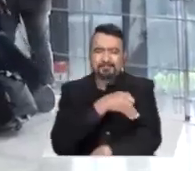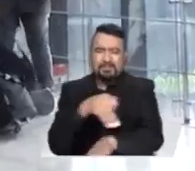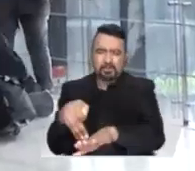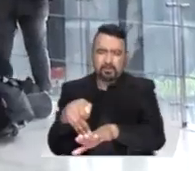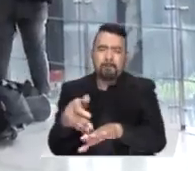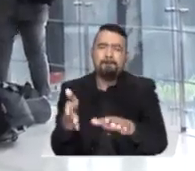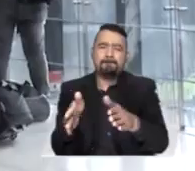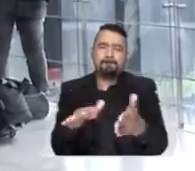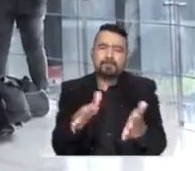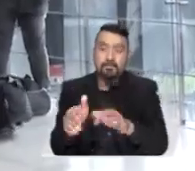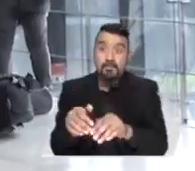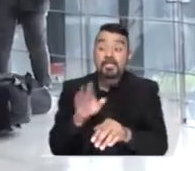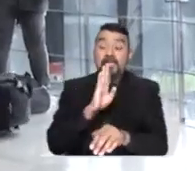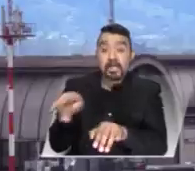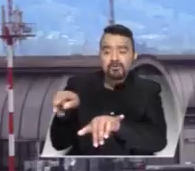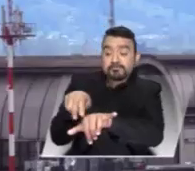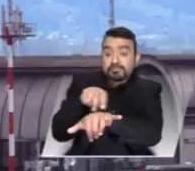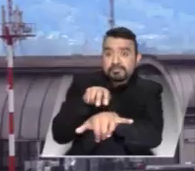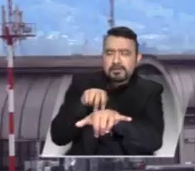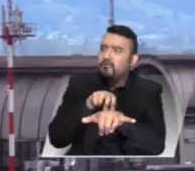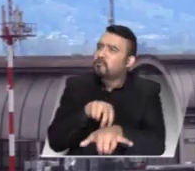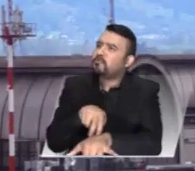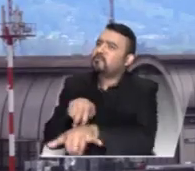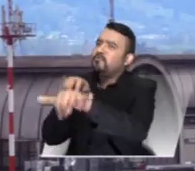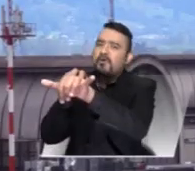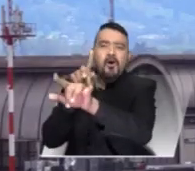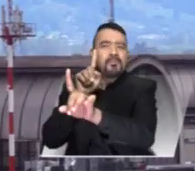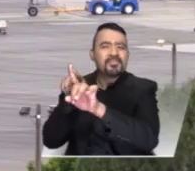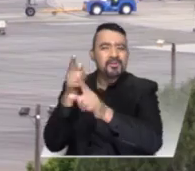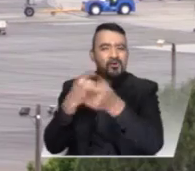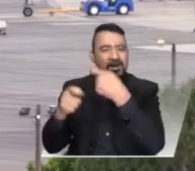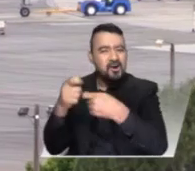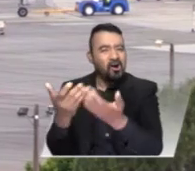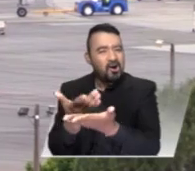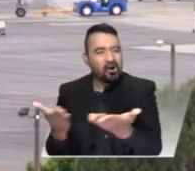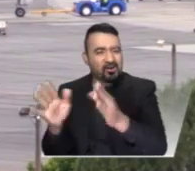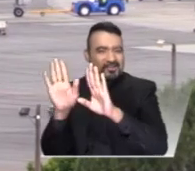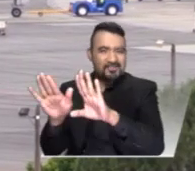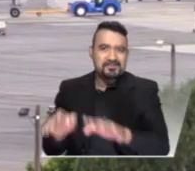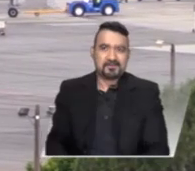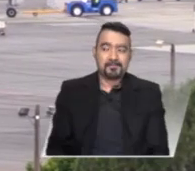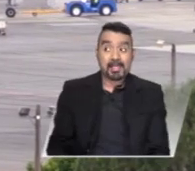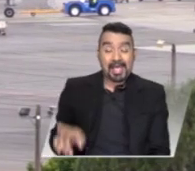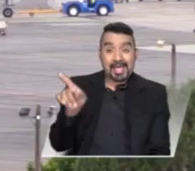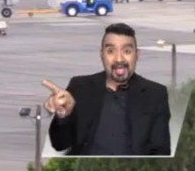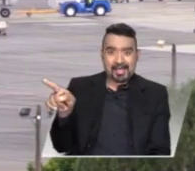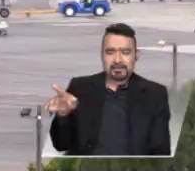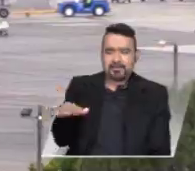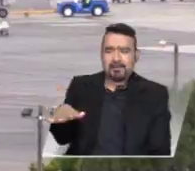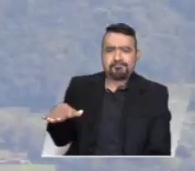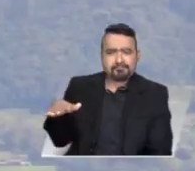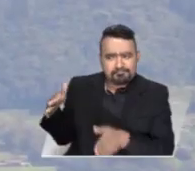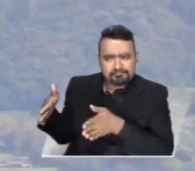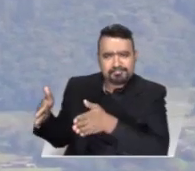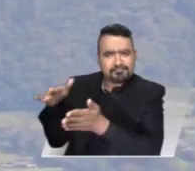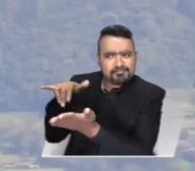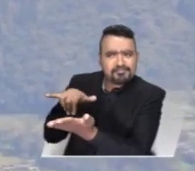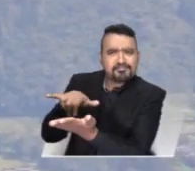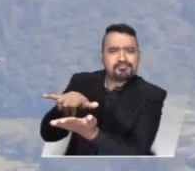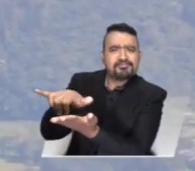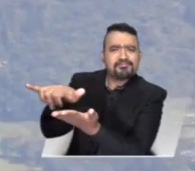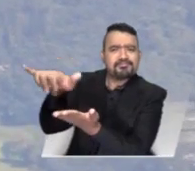a nuevos sectores económicos. Por eso, el José María Córdoba se remolca hacia una región aeroportuaria de